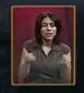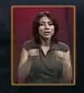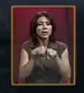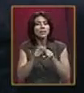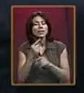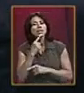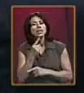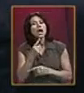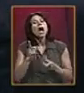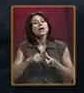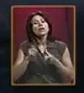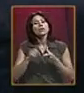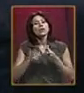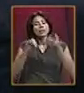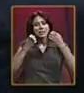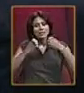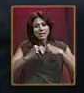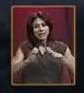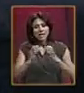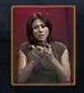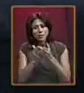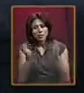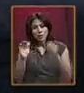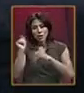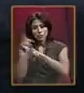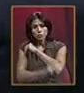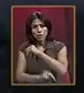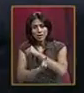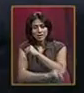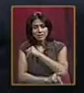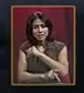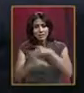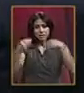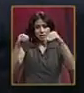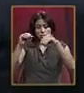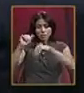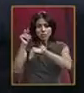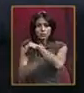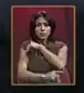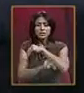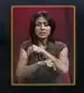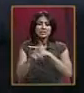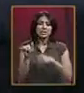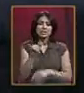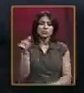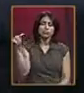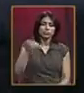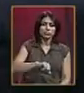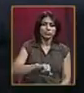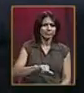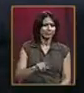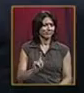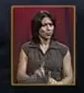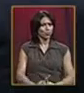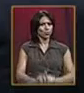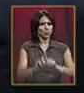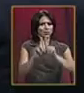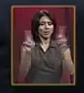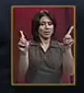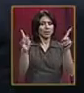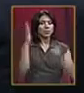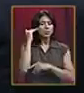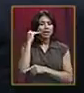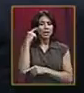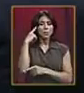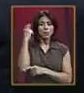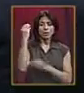estrategia de apertura al exterior y de exportaciones es un fracaso, hay una gran distancia. ¿Por qué? Mucha gente olvida que en esos 10 años aquí